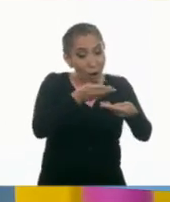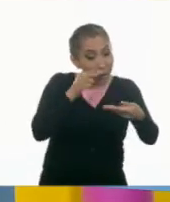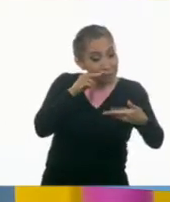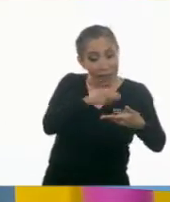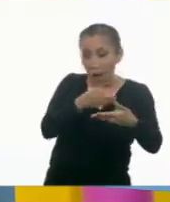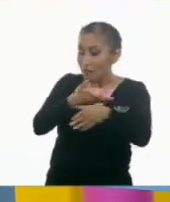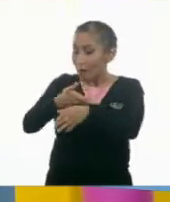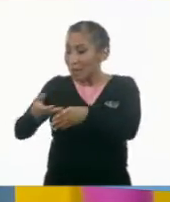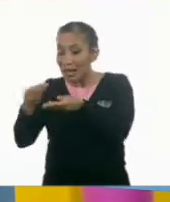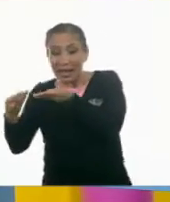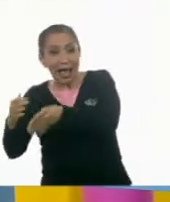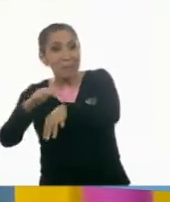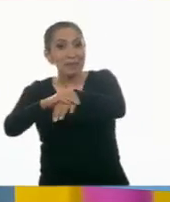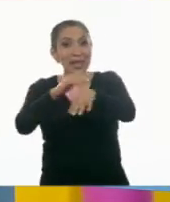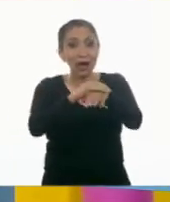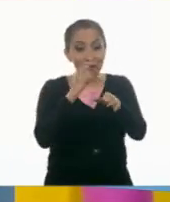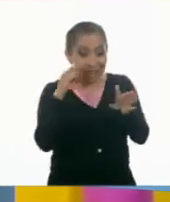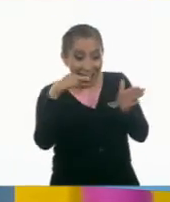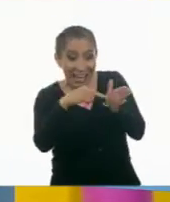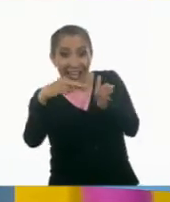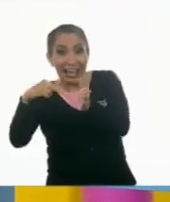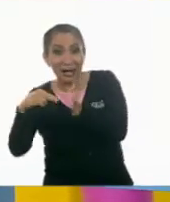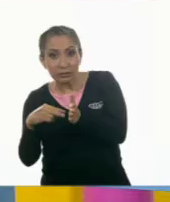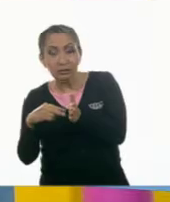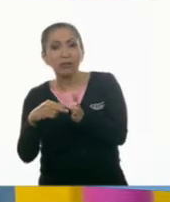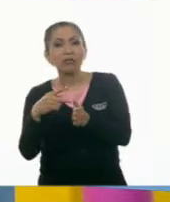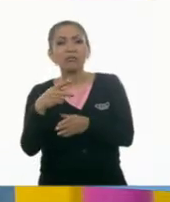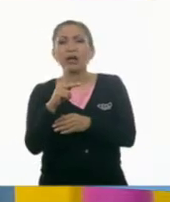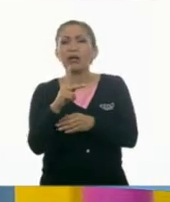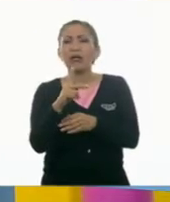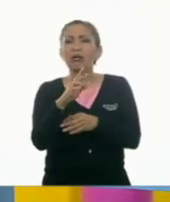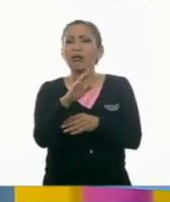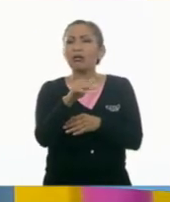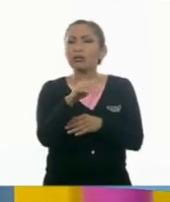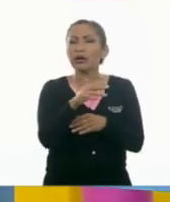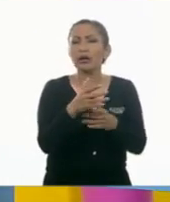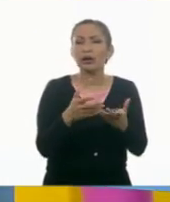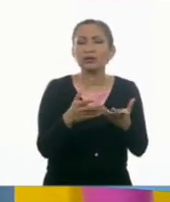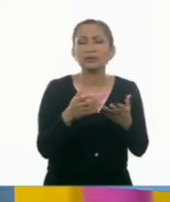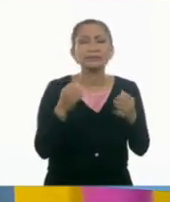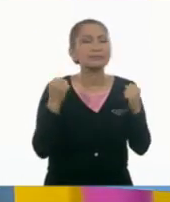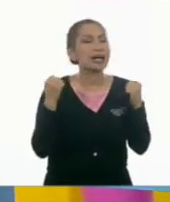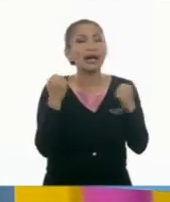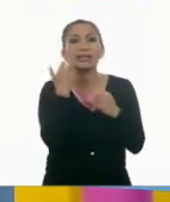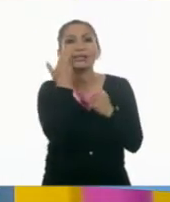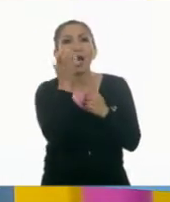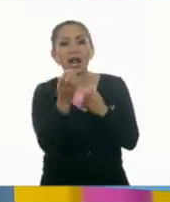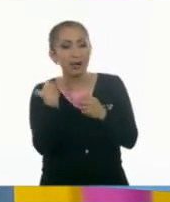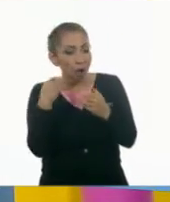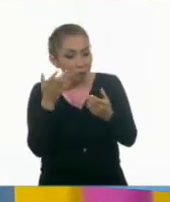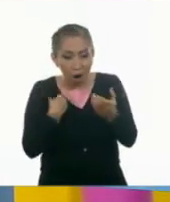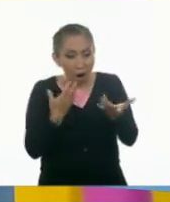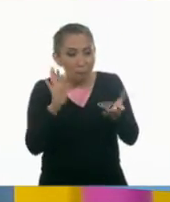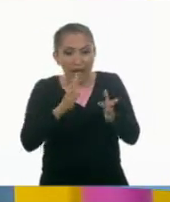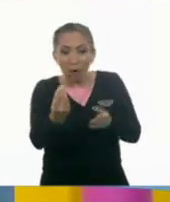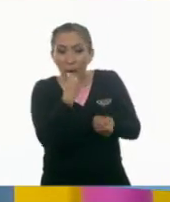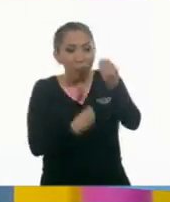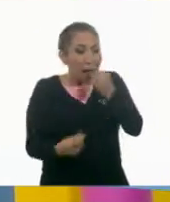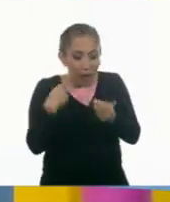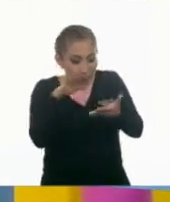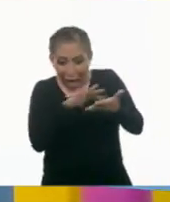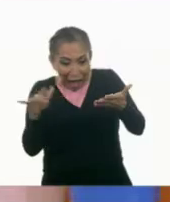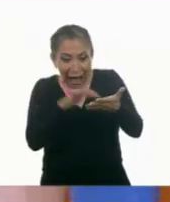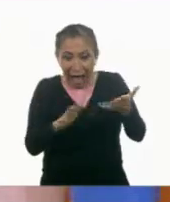nuestra familia, nuestros amigos y amigas. Pero, Oscar, ¡ay, quiero devorar los libros de la